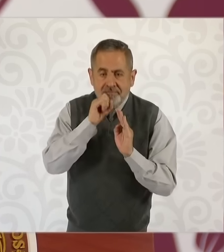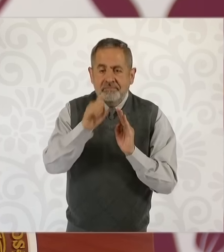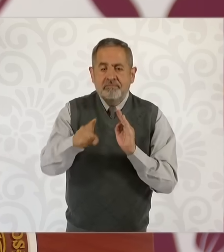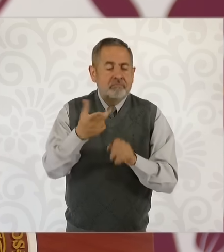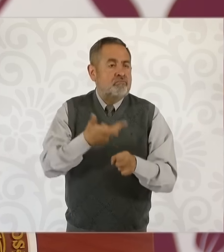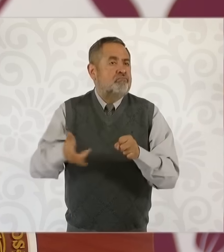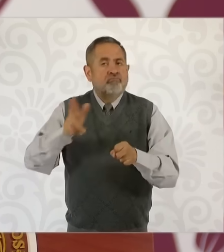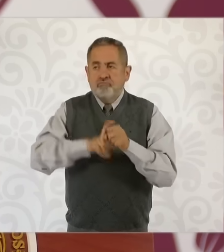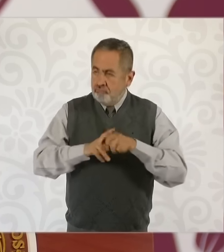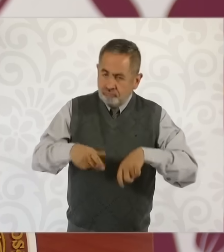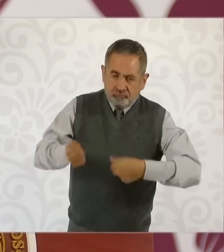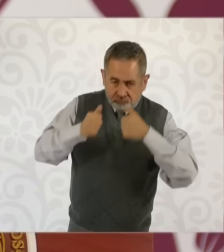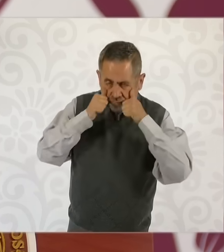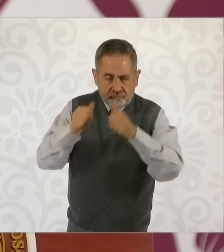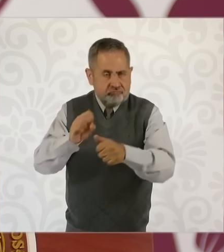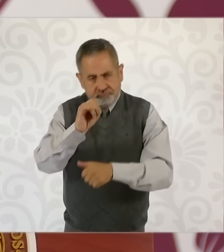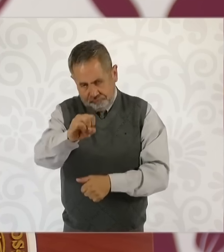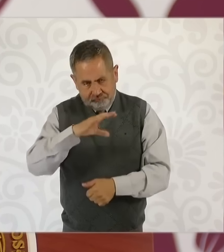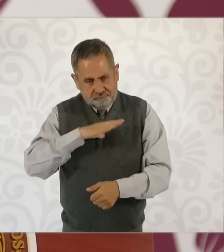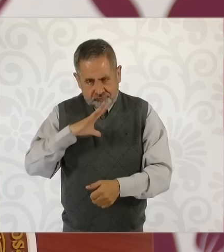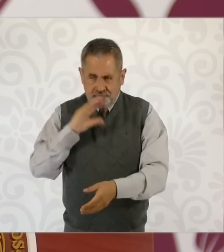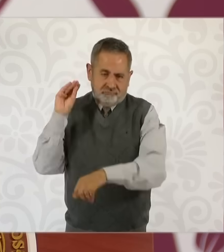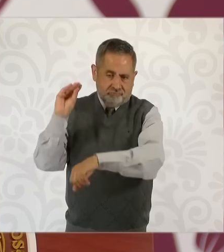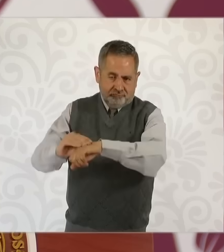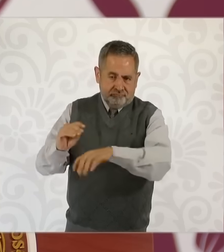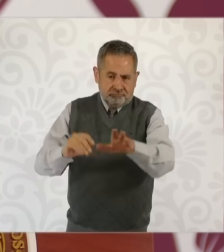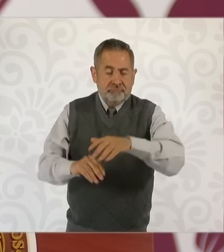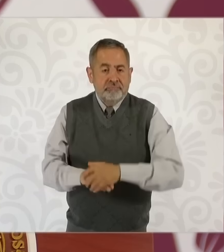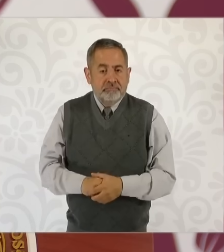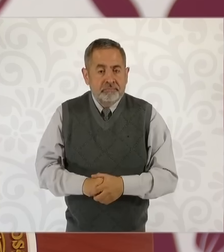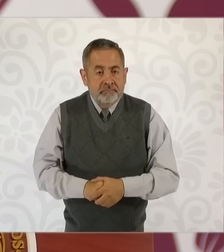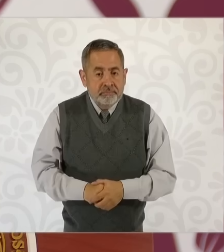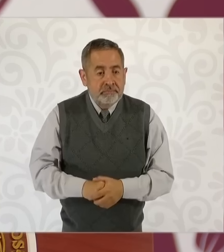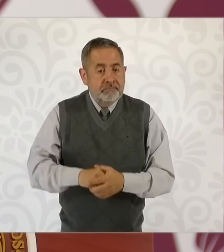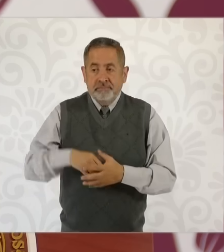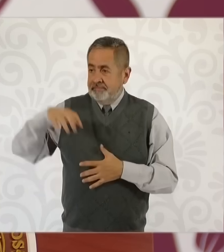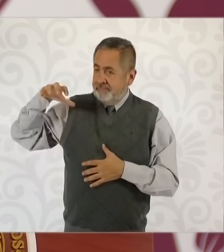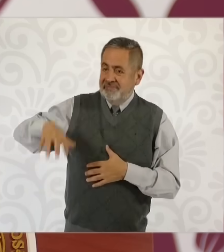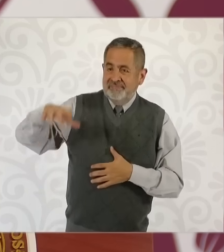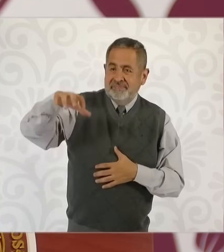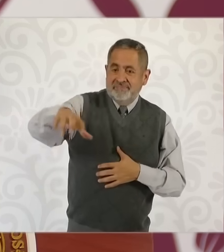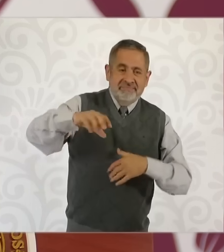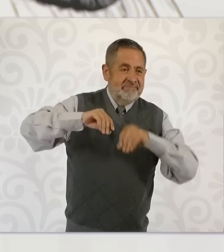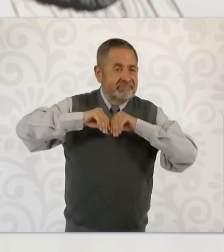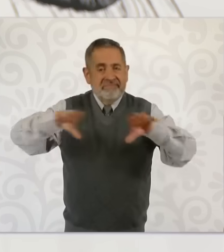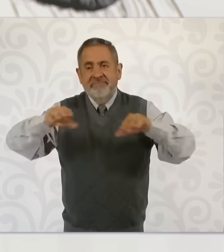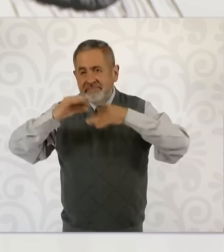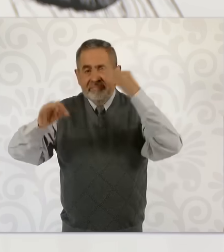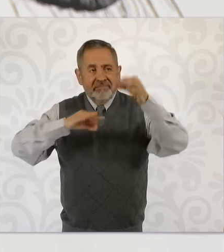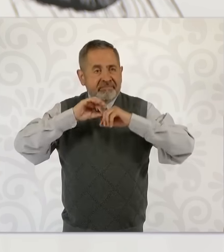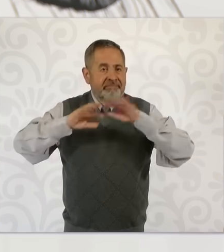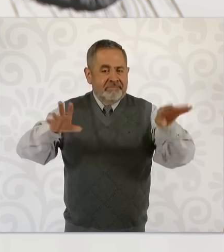necesarios. Entonces, salió la publicación de los polos de bienestar que anunciamos el pasado jueves